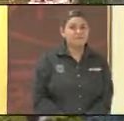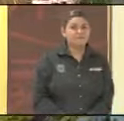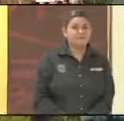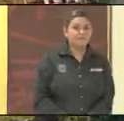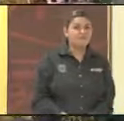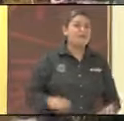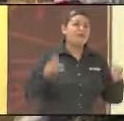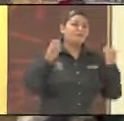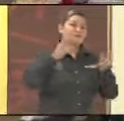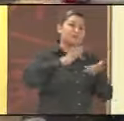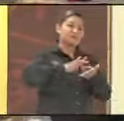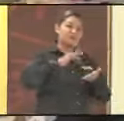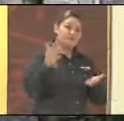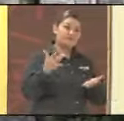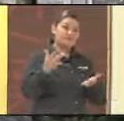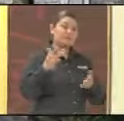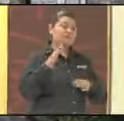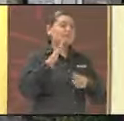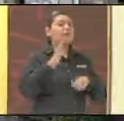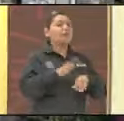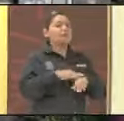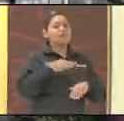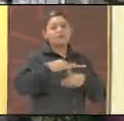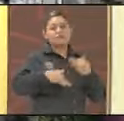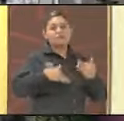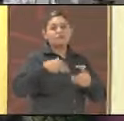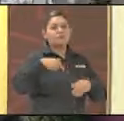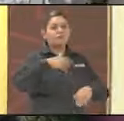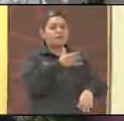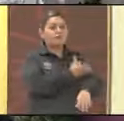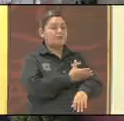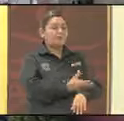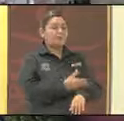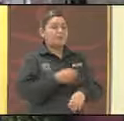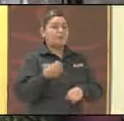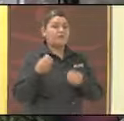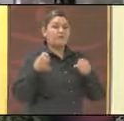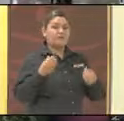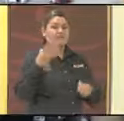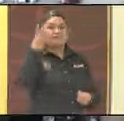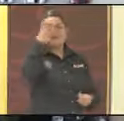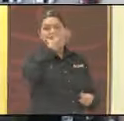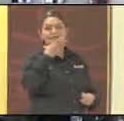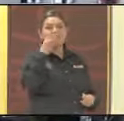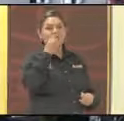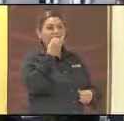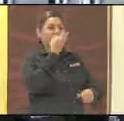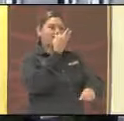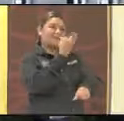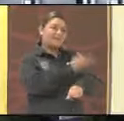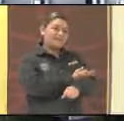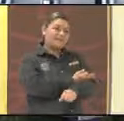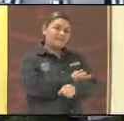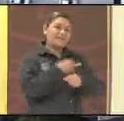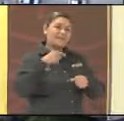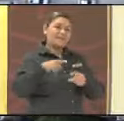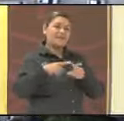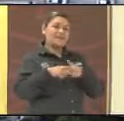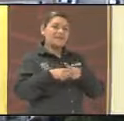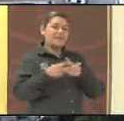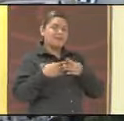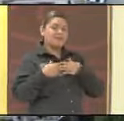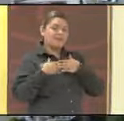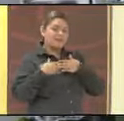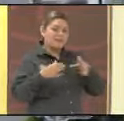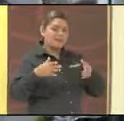Muchas gracias por todos los que nos están acompañando en esta hermosa tarde de inauguración de la